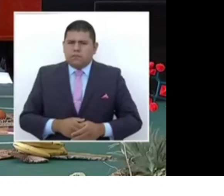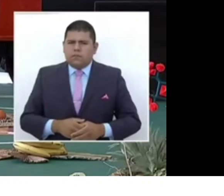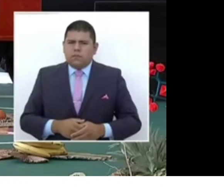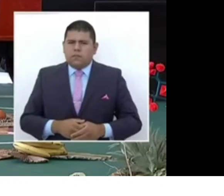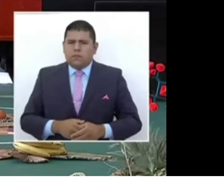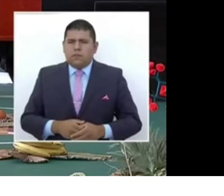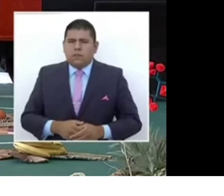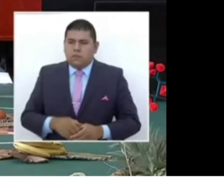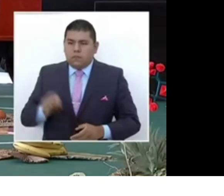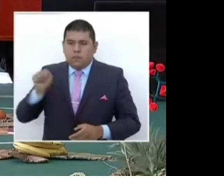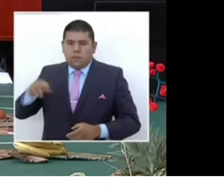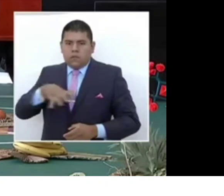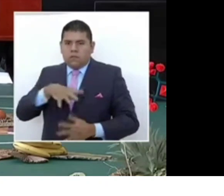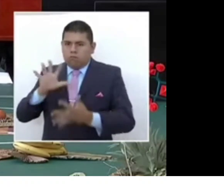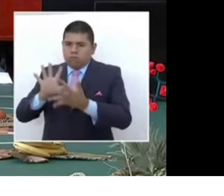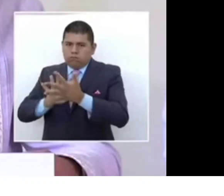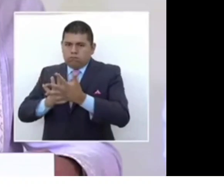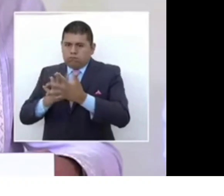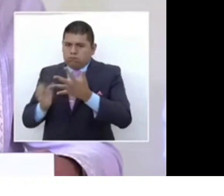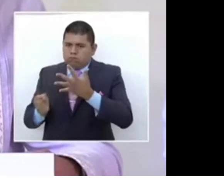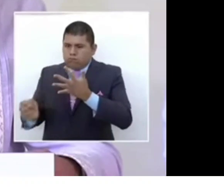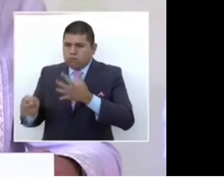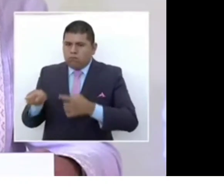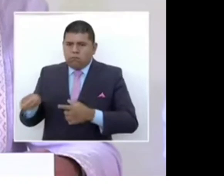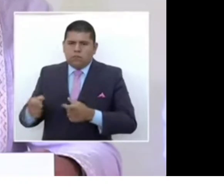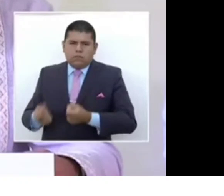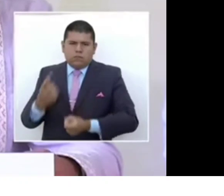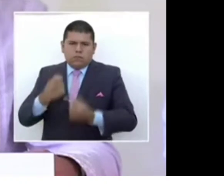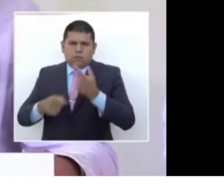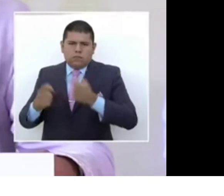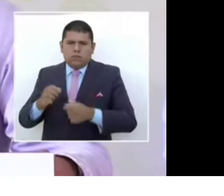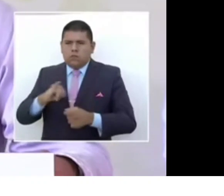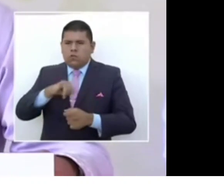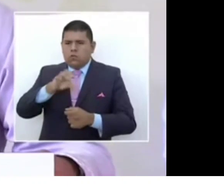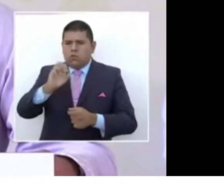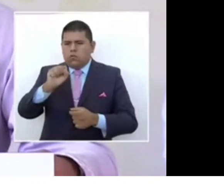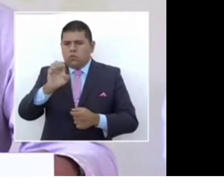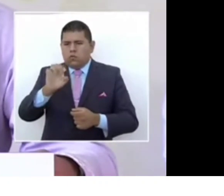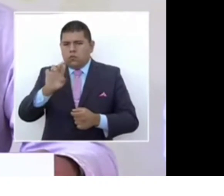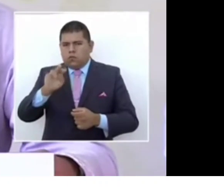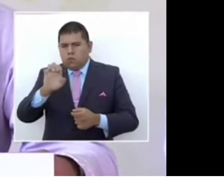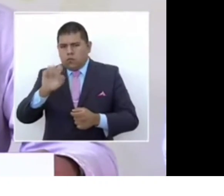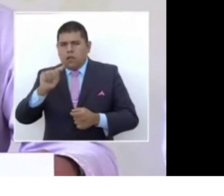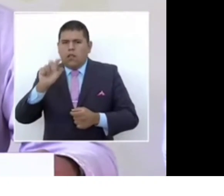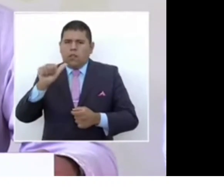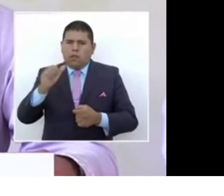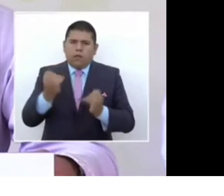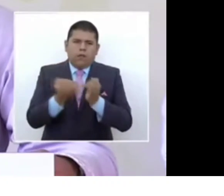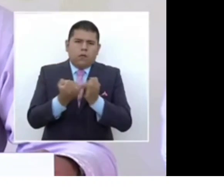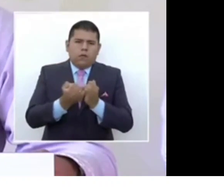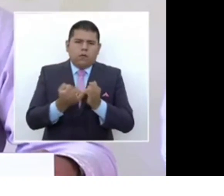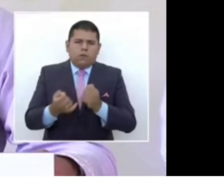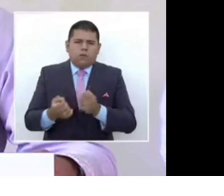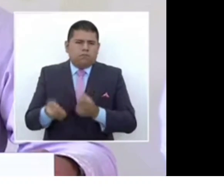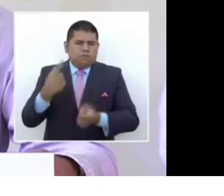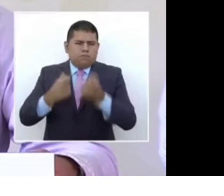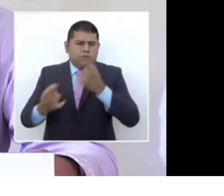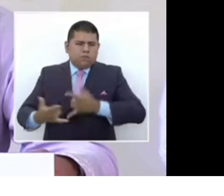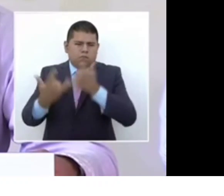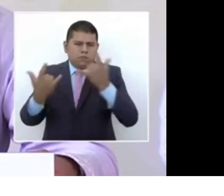represión a opositores como José Revueltas y otros